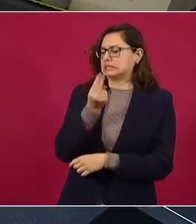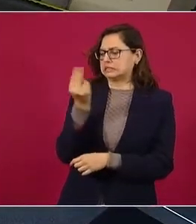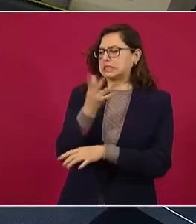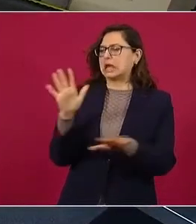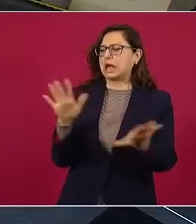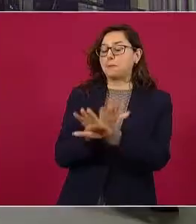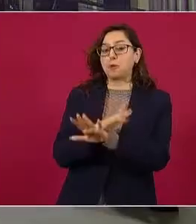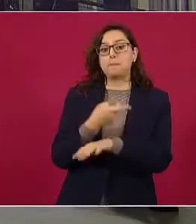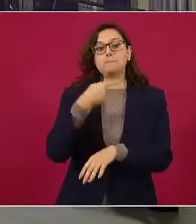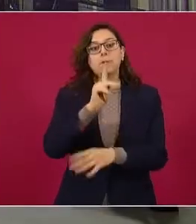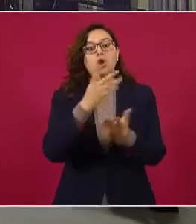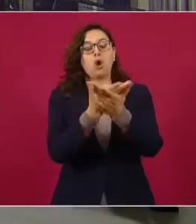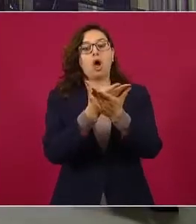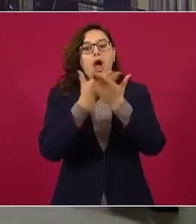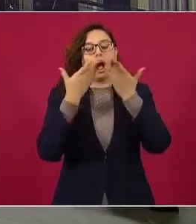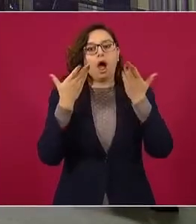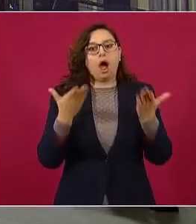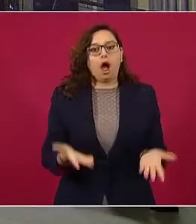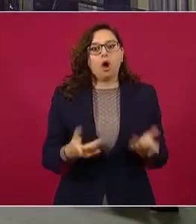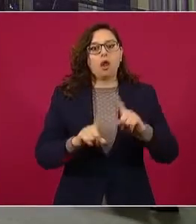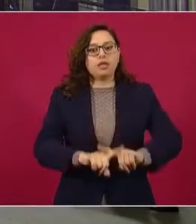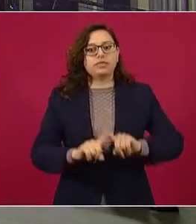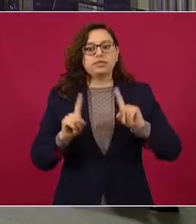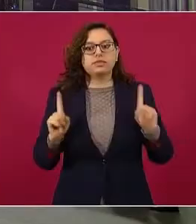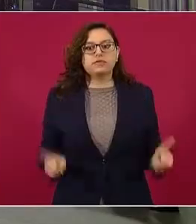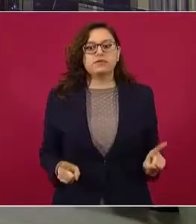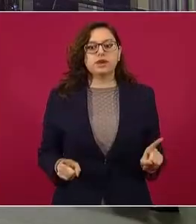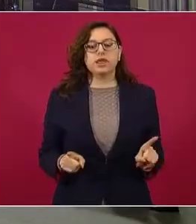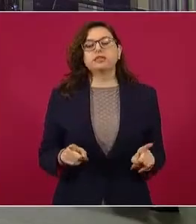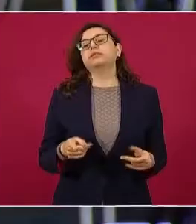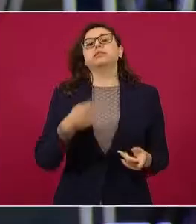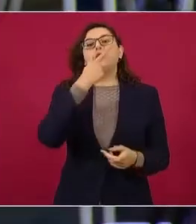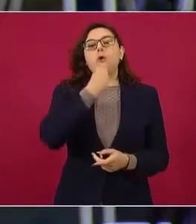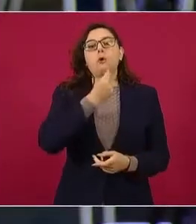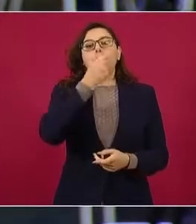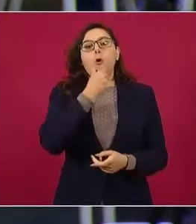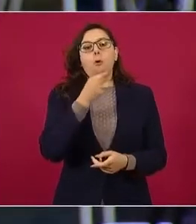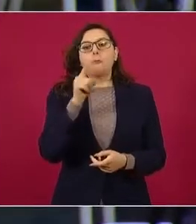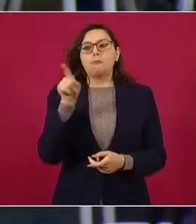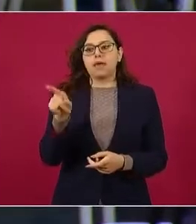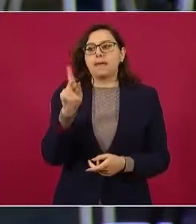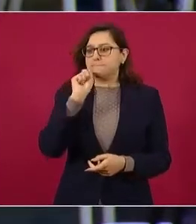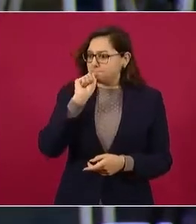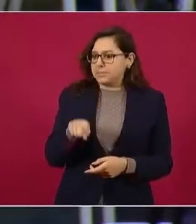que la iniciativa que usted propuso al Congreso pues